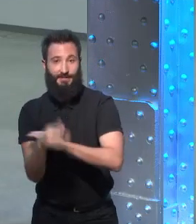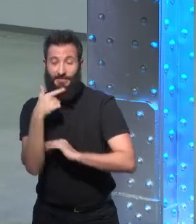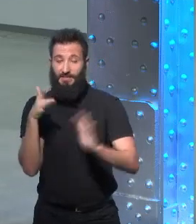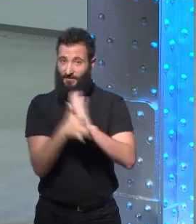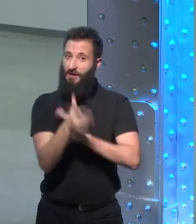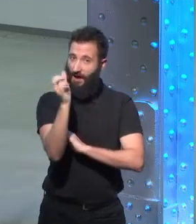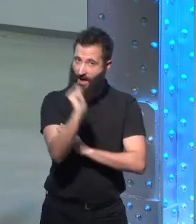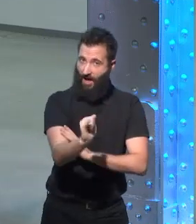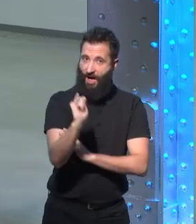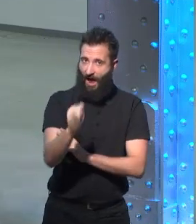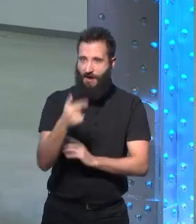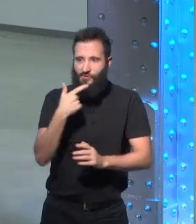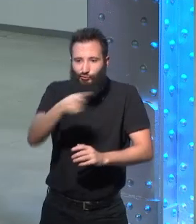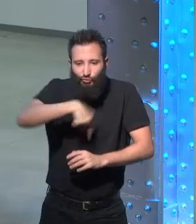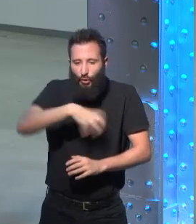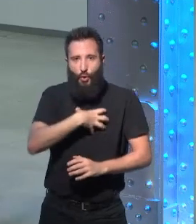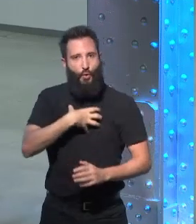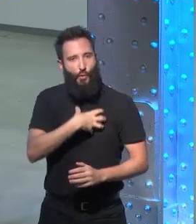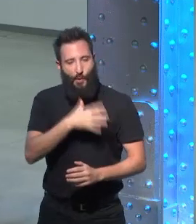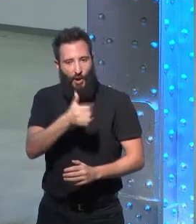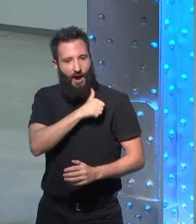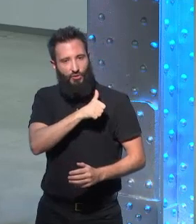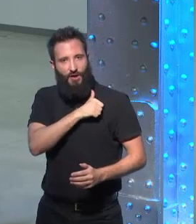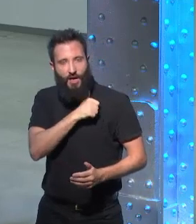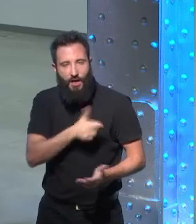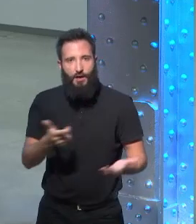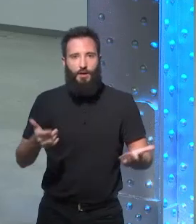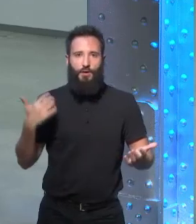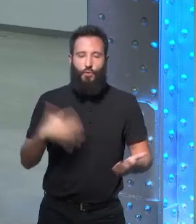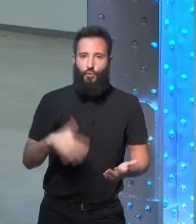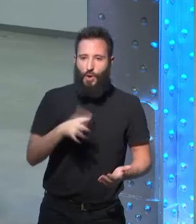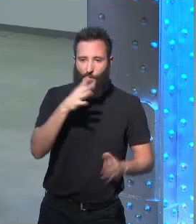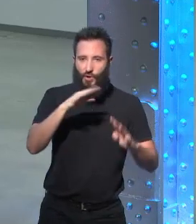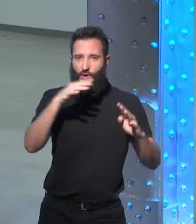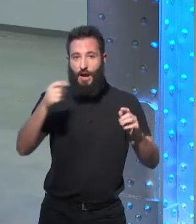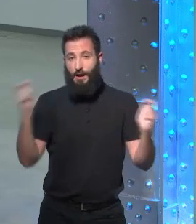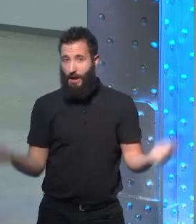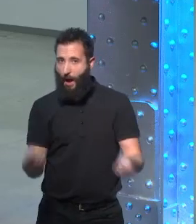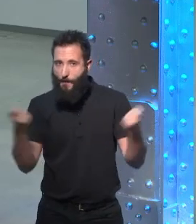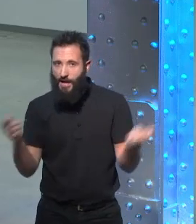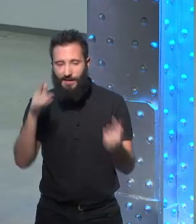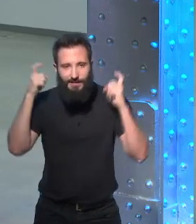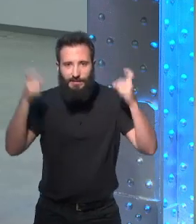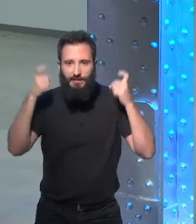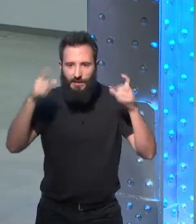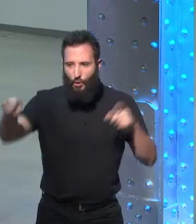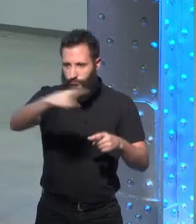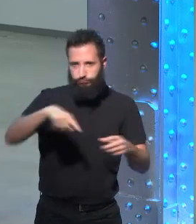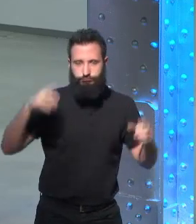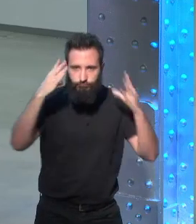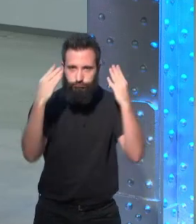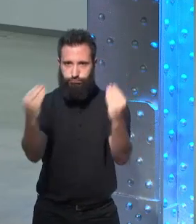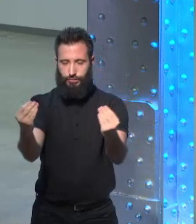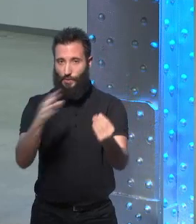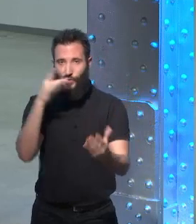sucede y a nosotros nos cuesta mucho, como autoridad, pues sobre todo a través de las campañas de concienciación que hacemos de los